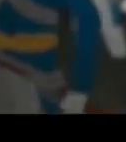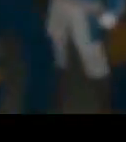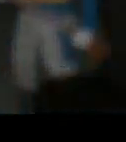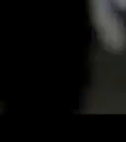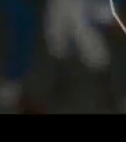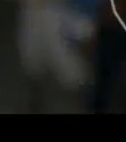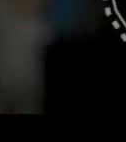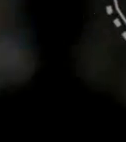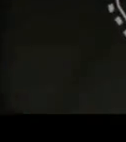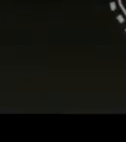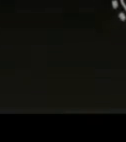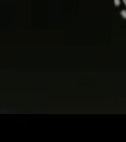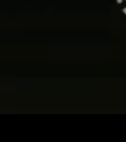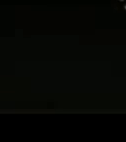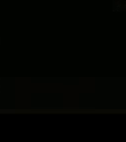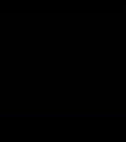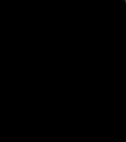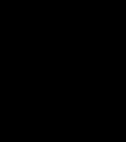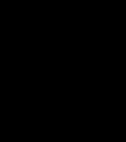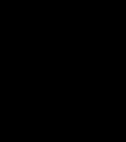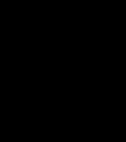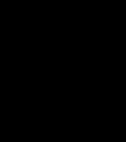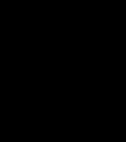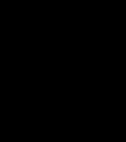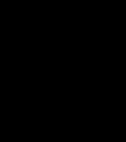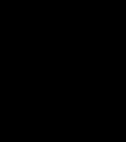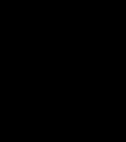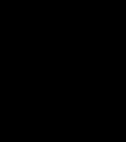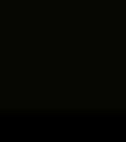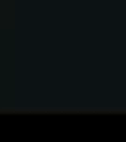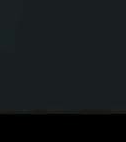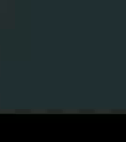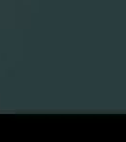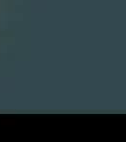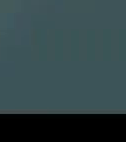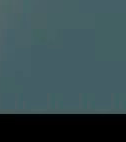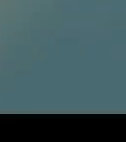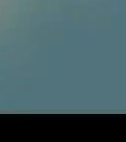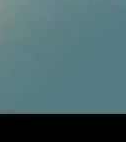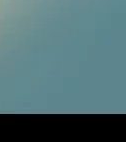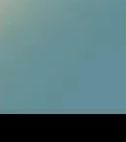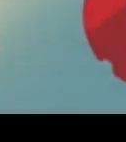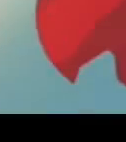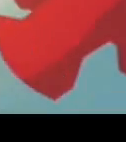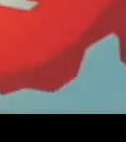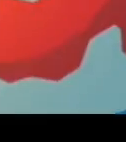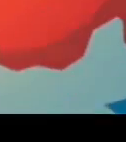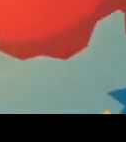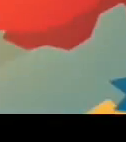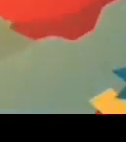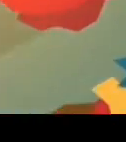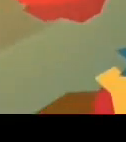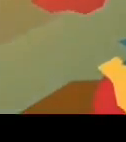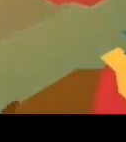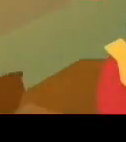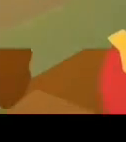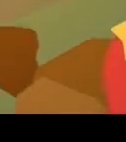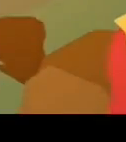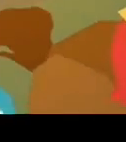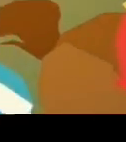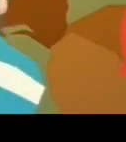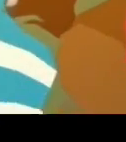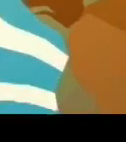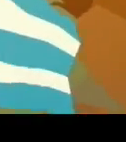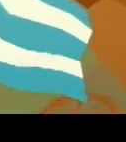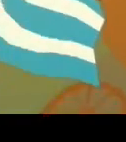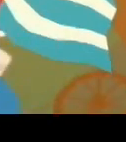del volcán Pichincha, bajo el mando del general Antonio José de Sucre. En la mañana, se encontraron con las fuerzas españolas y